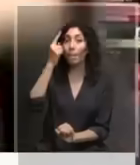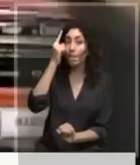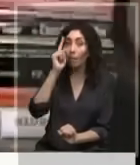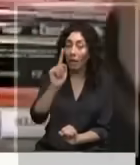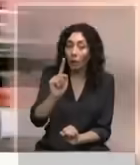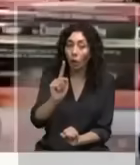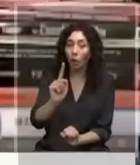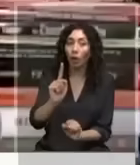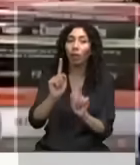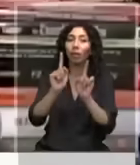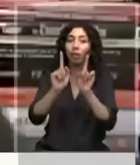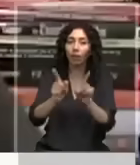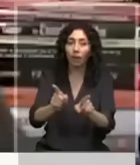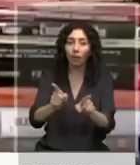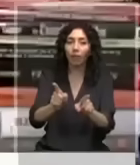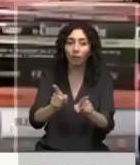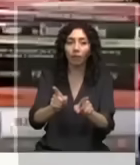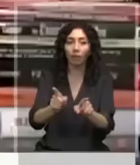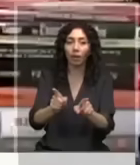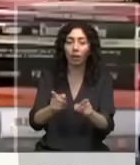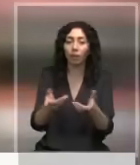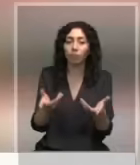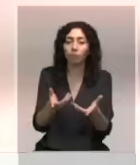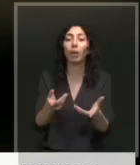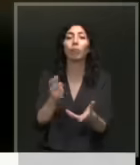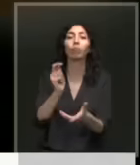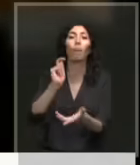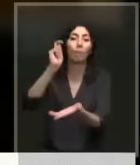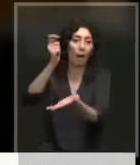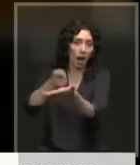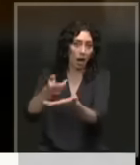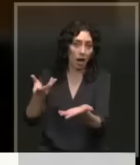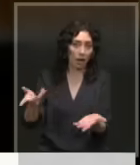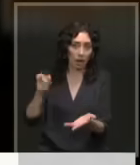una cuota que va hacia el liderazgo.